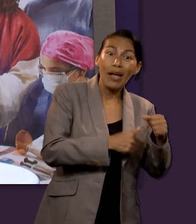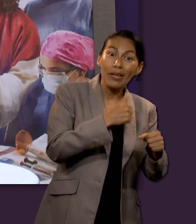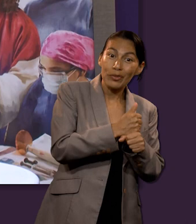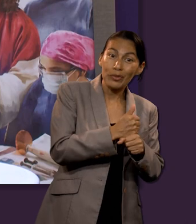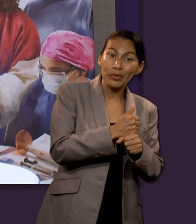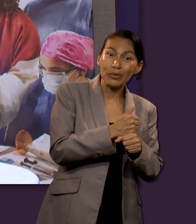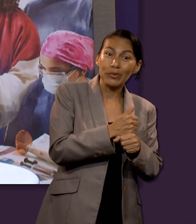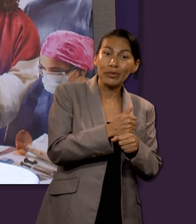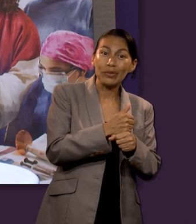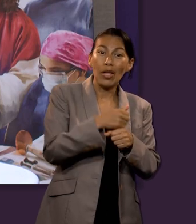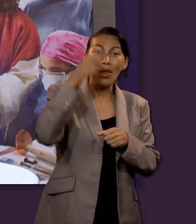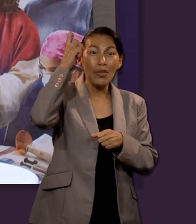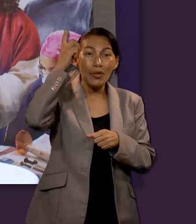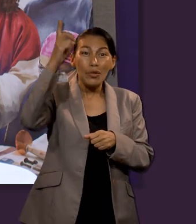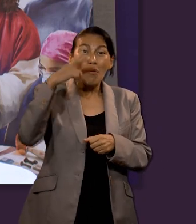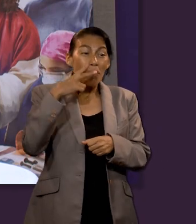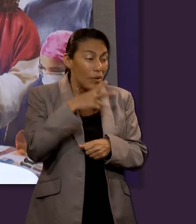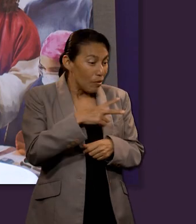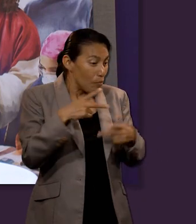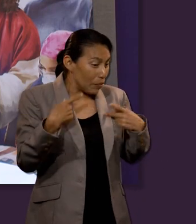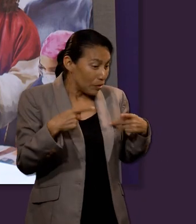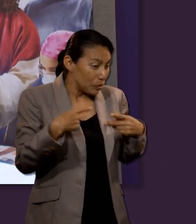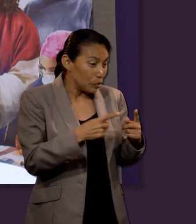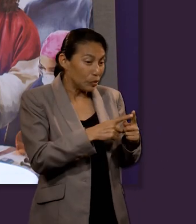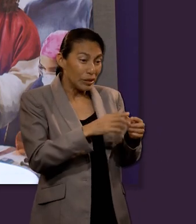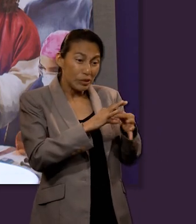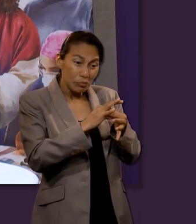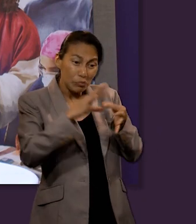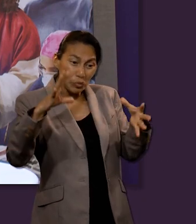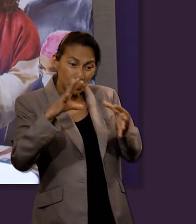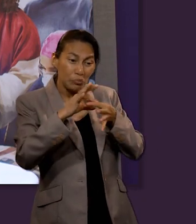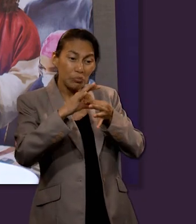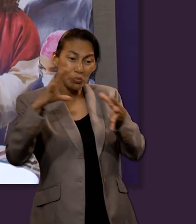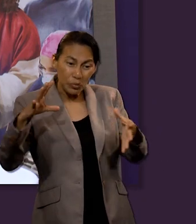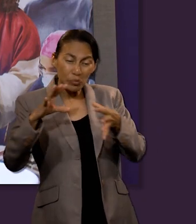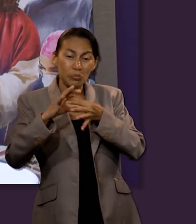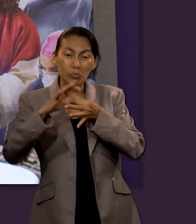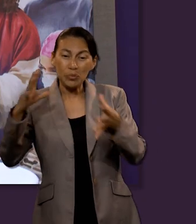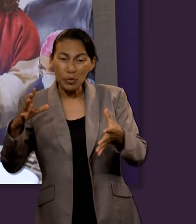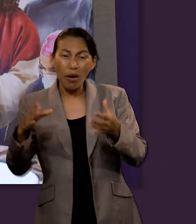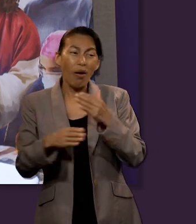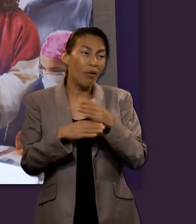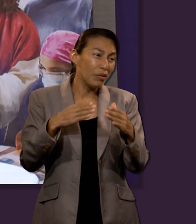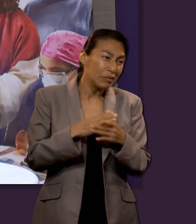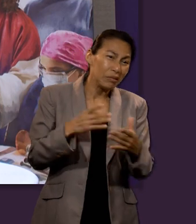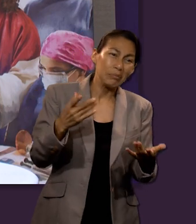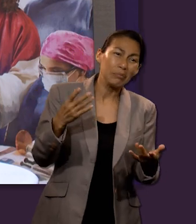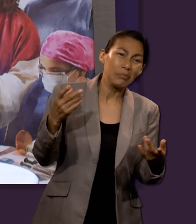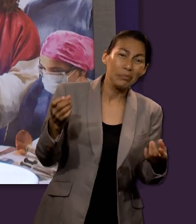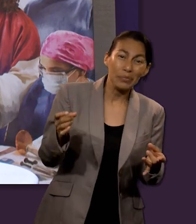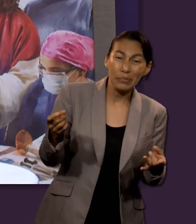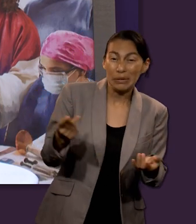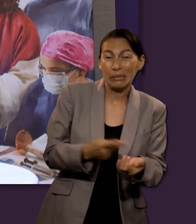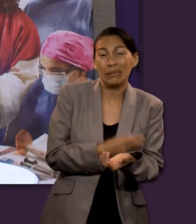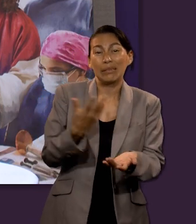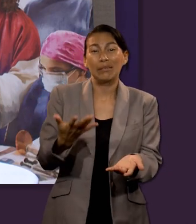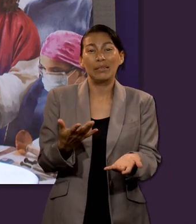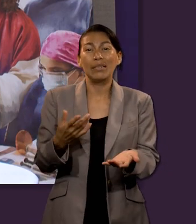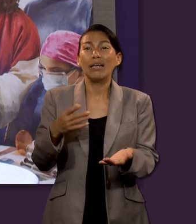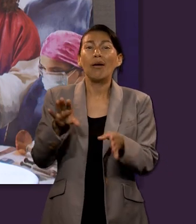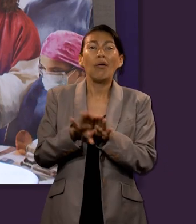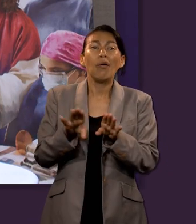ustedes cómo se sentía dios cada vez que el pueblo se apartaba de él o cada vez que una situación se daba en este mundo